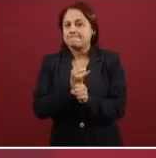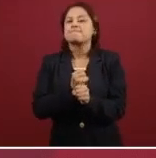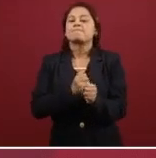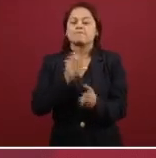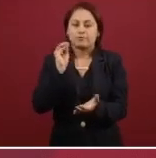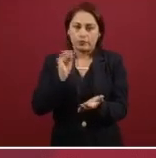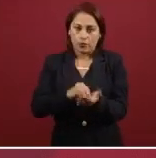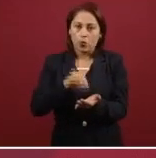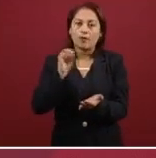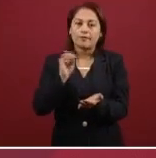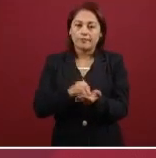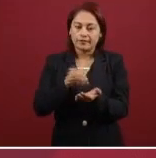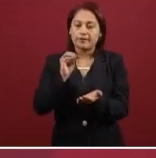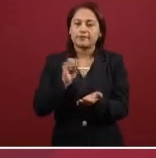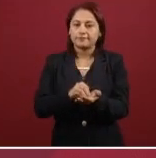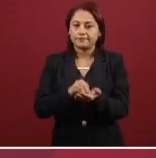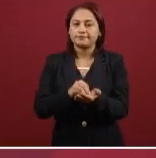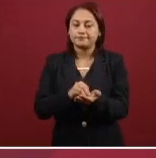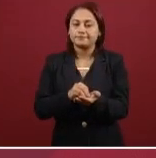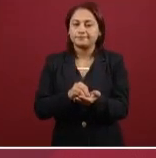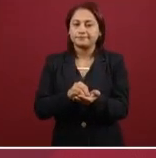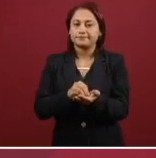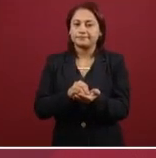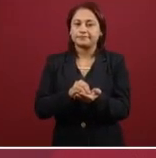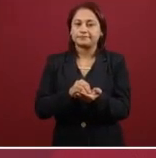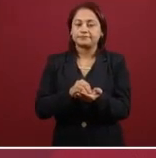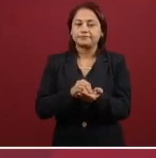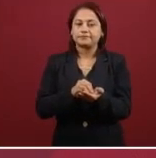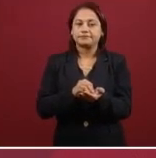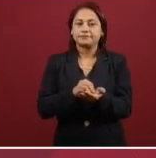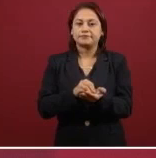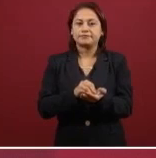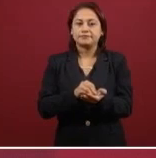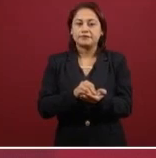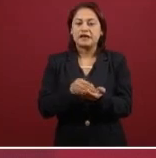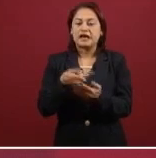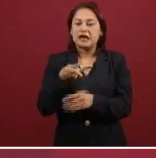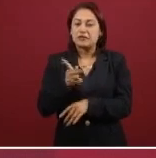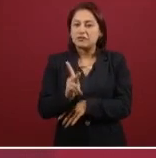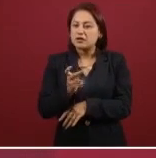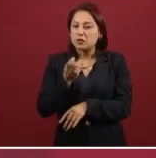para que nunca más